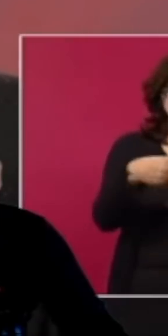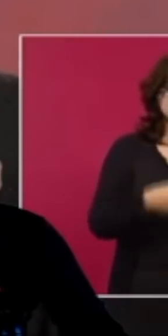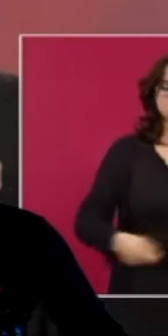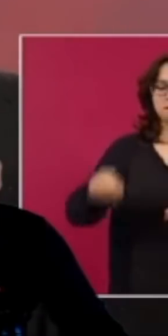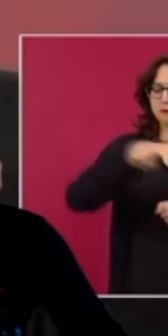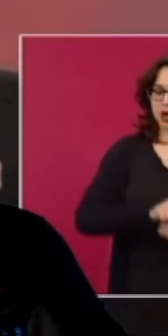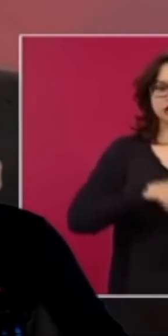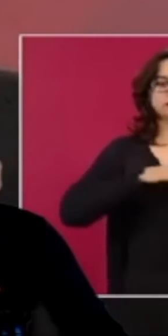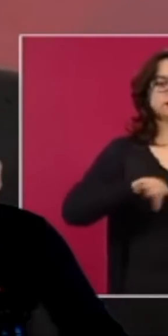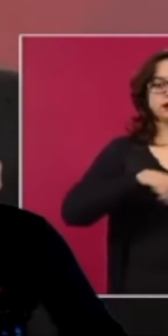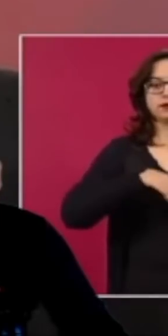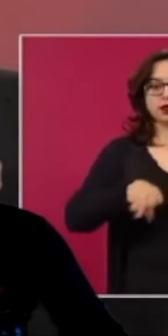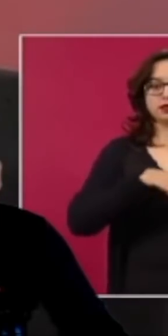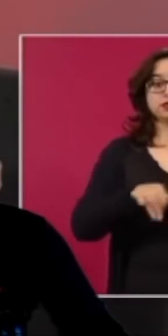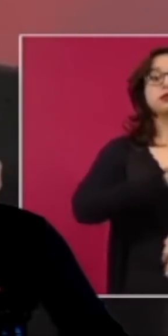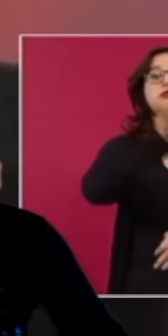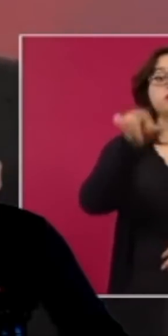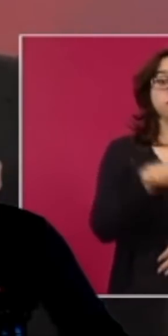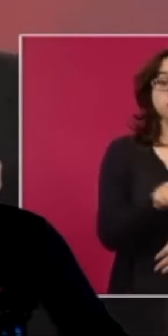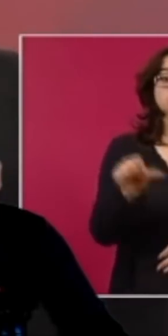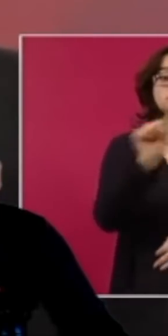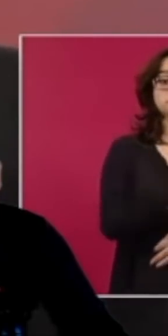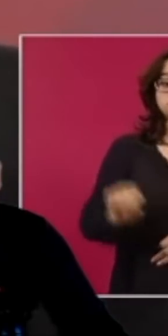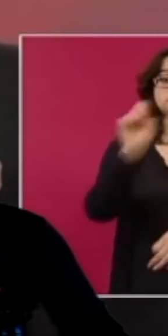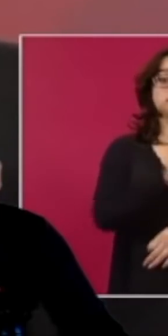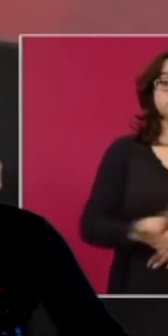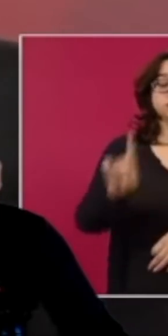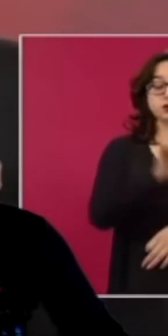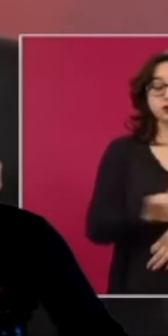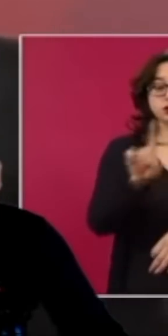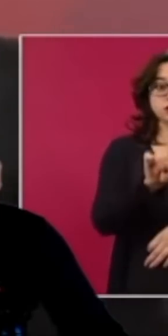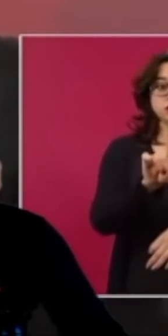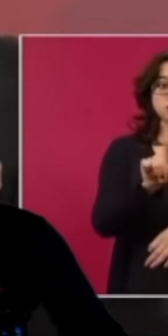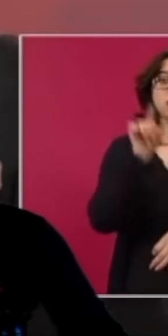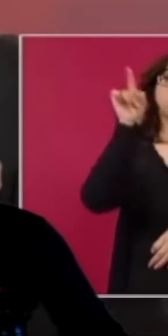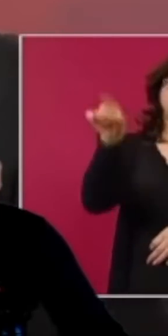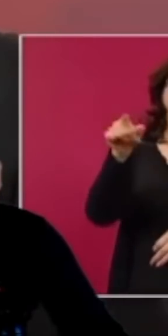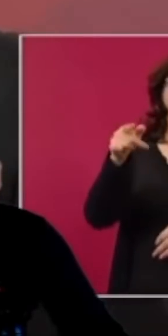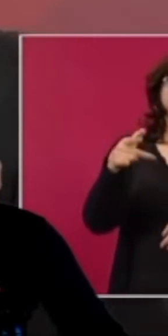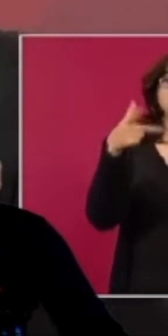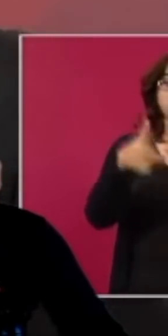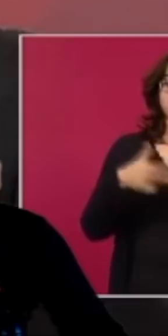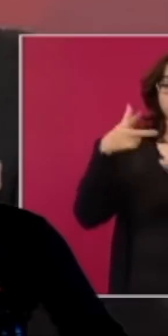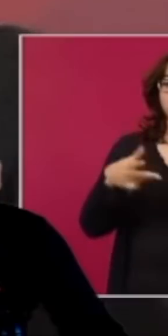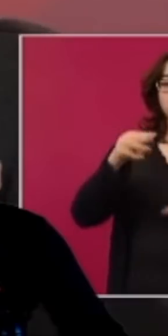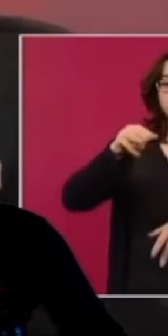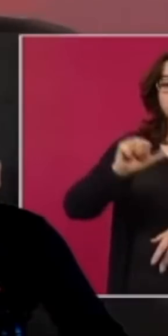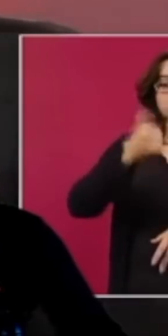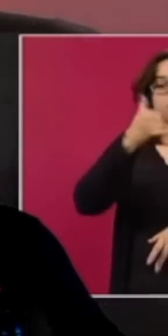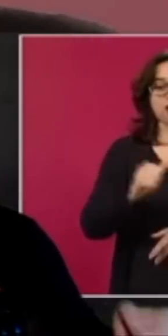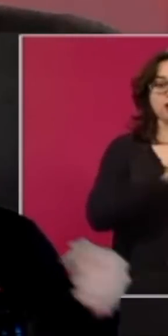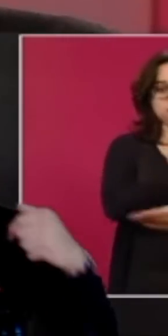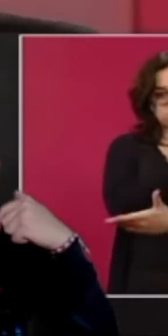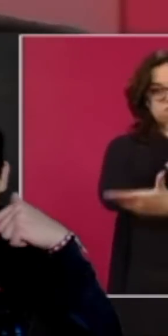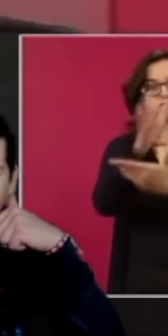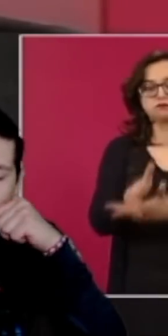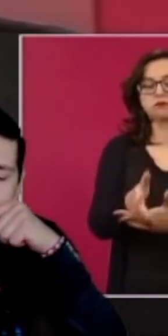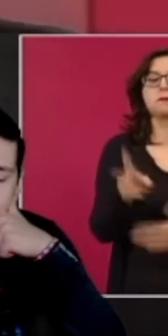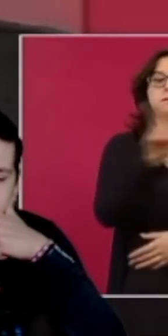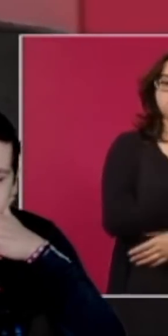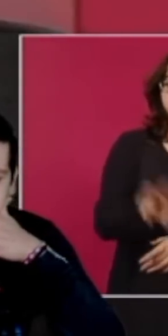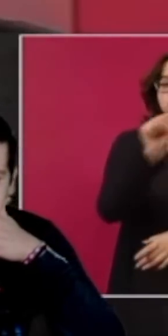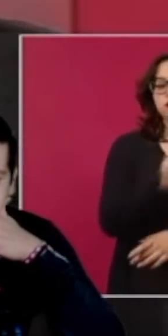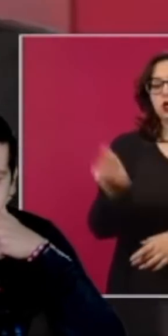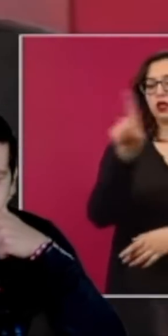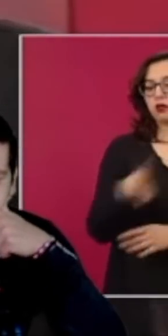vamos precisamente a la supervisión del Tren Maya. Vamos a estar desde el viernes hasta el